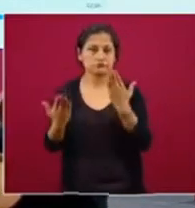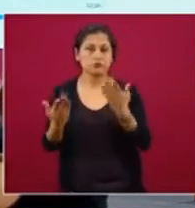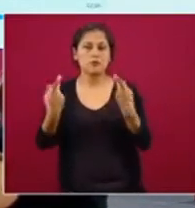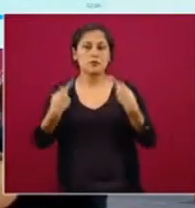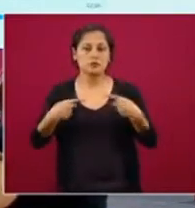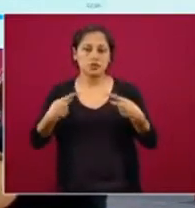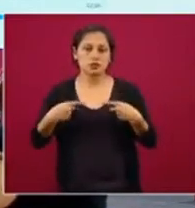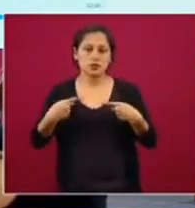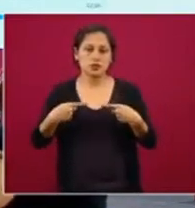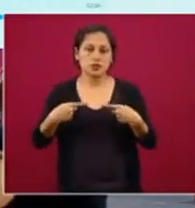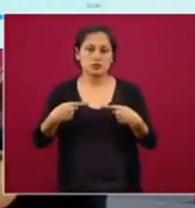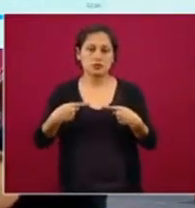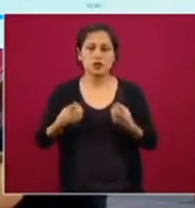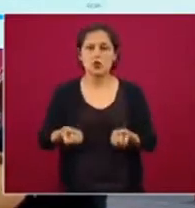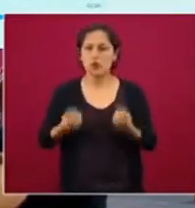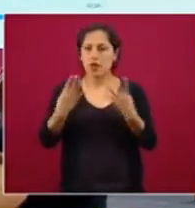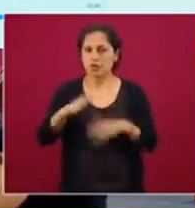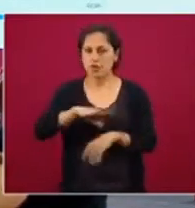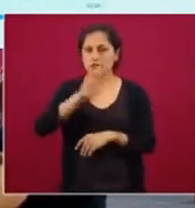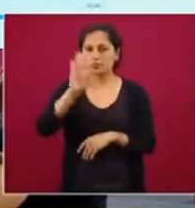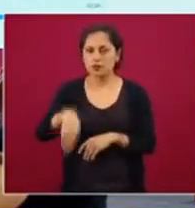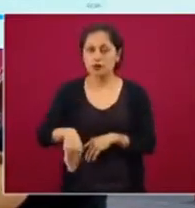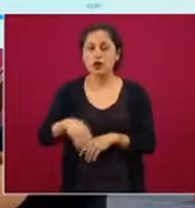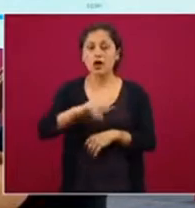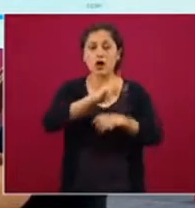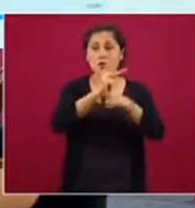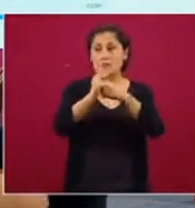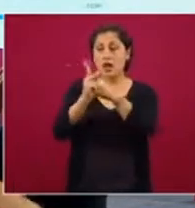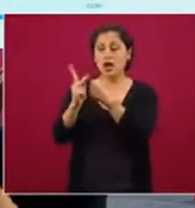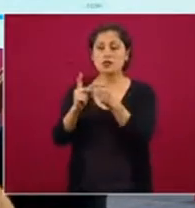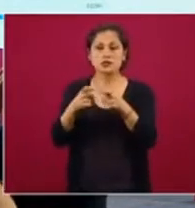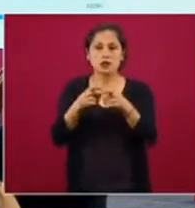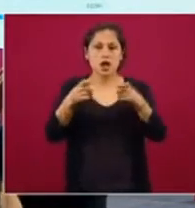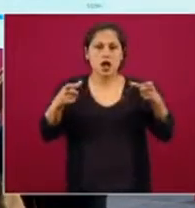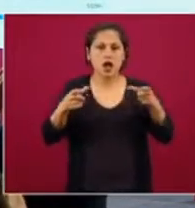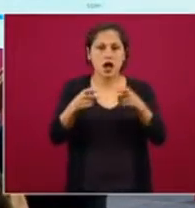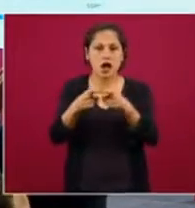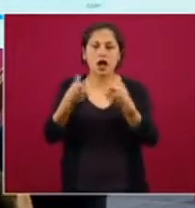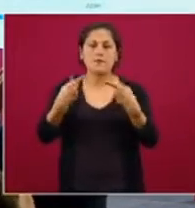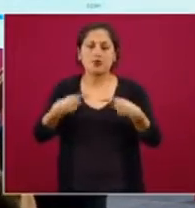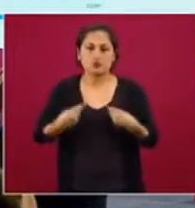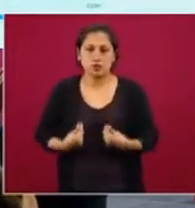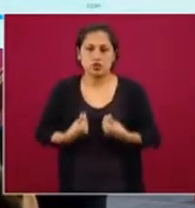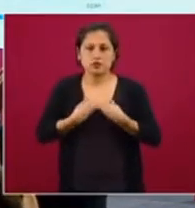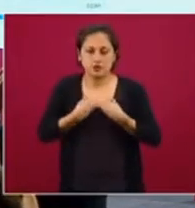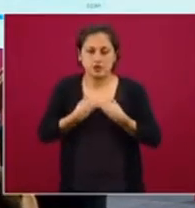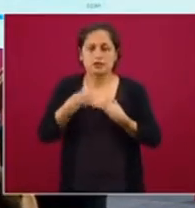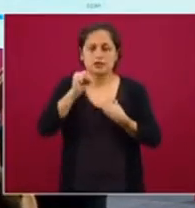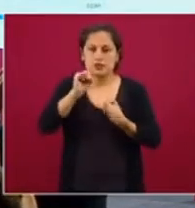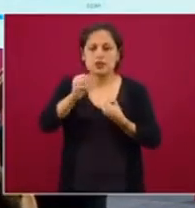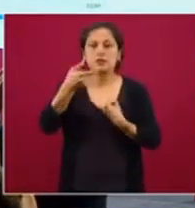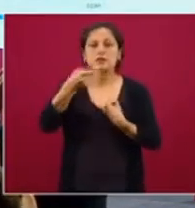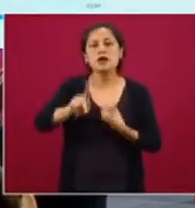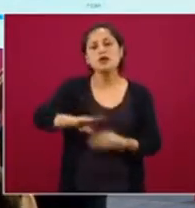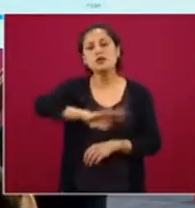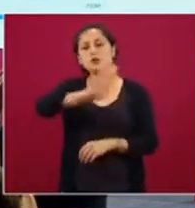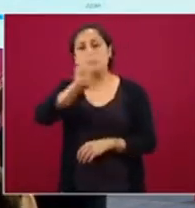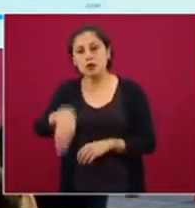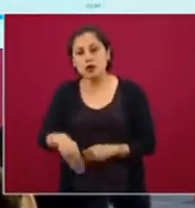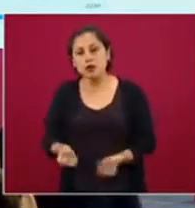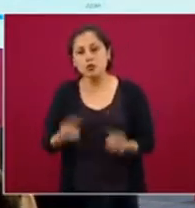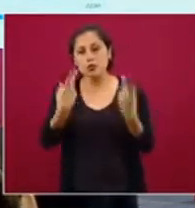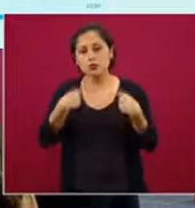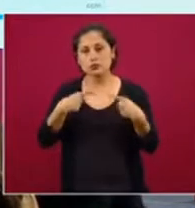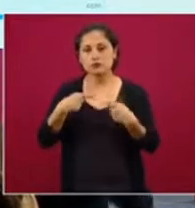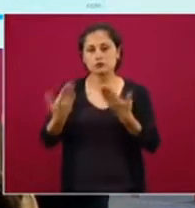son de tamaños muy diferentes, porque se está calculando la mortalidad. Este es el indicador de mortalidad. Y lo que vemos